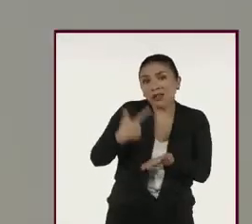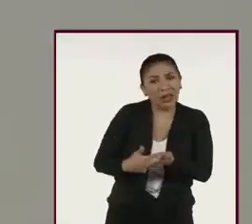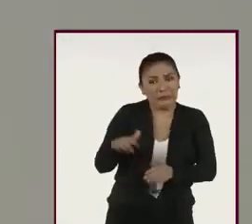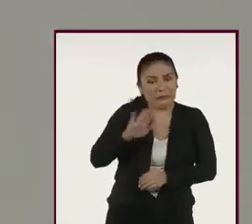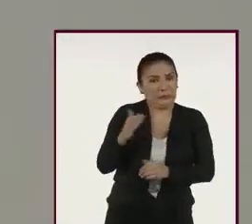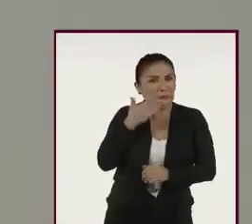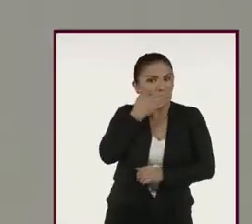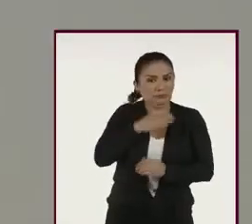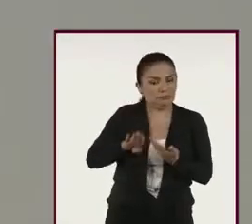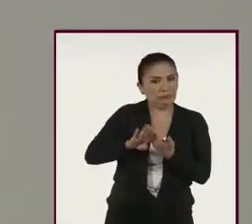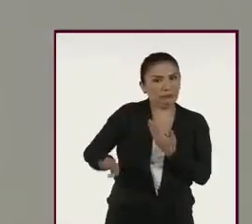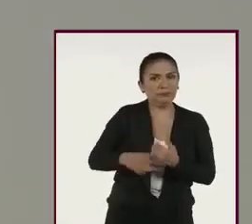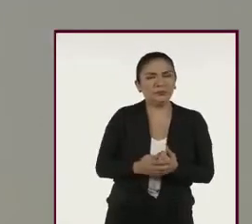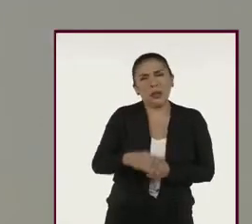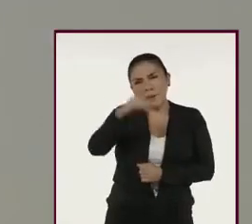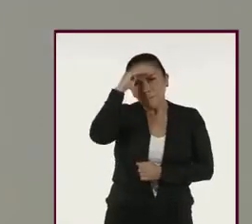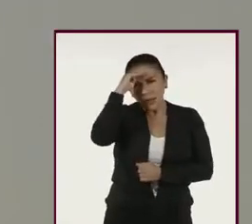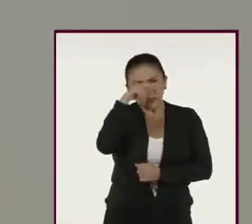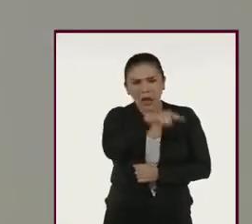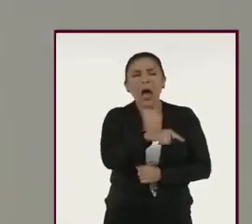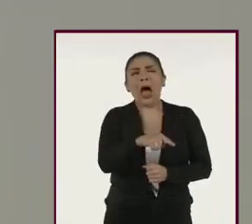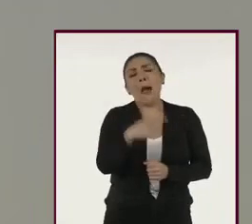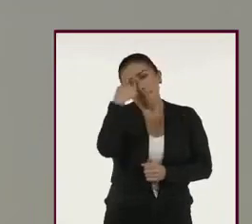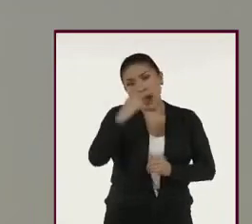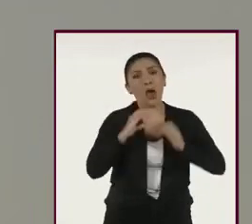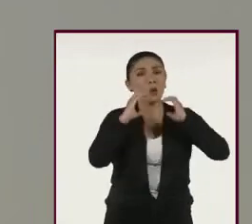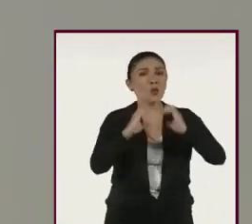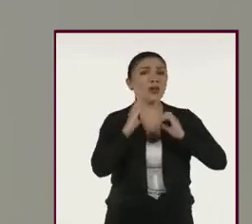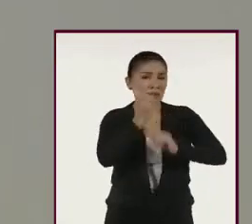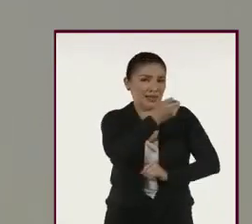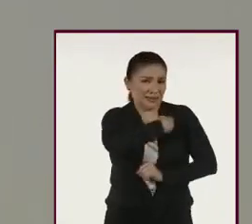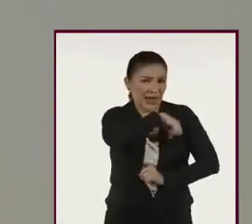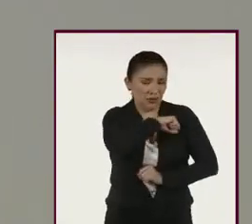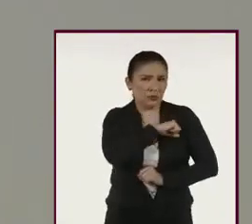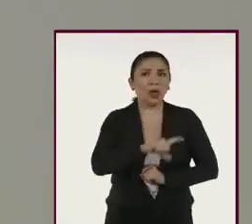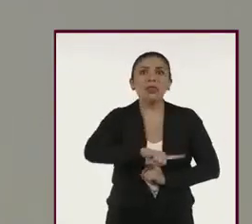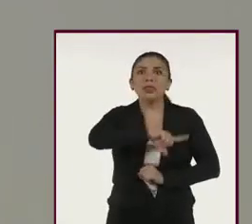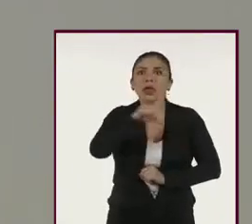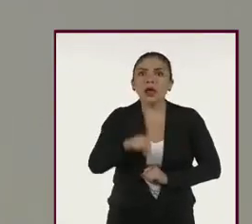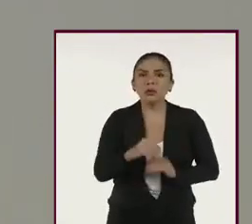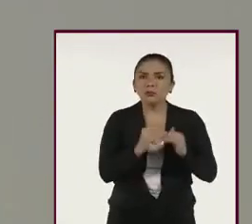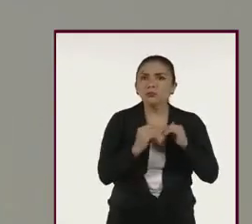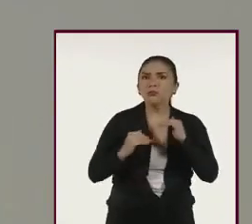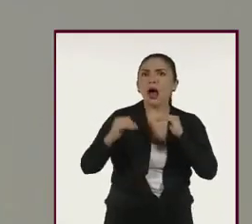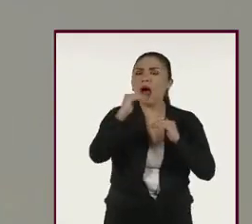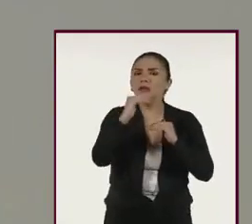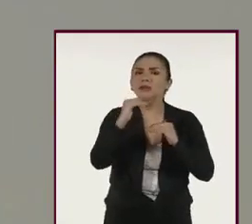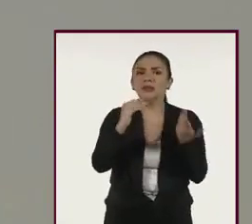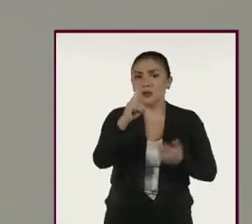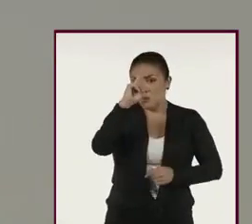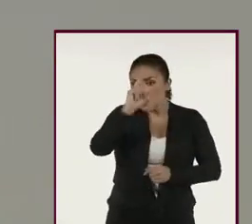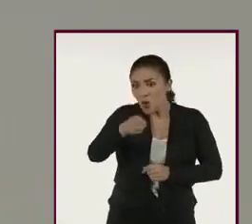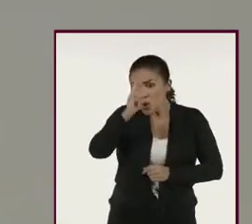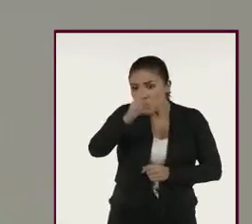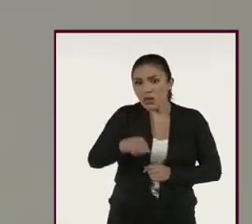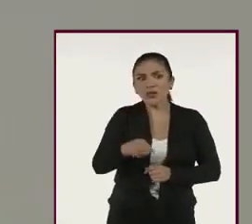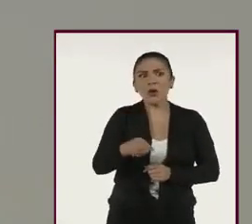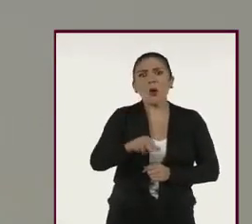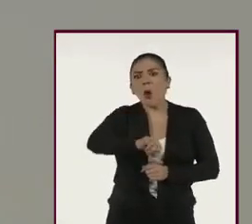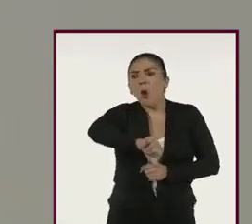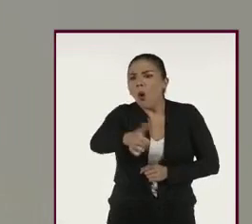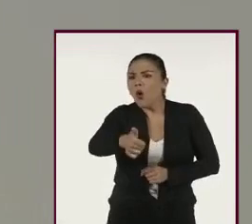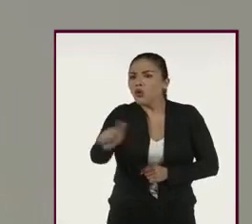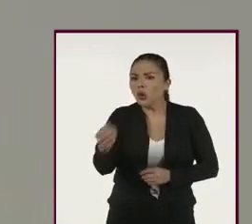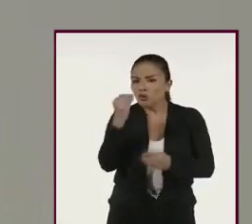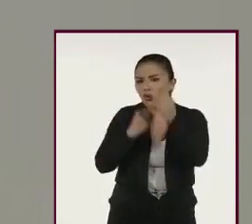grasas y que parecería como una conducta sana, pero que van progresando a restringir o a eliminar cada vez más